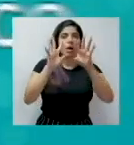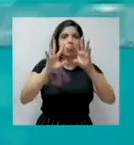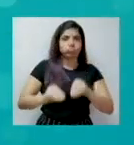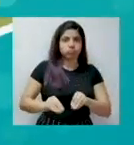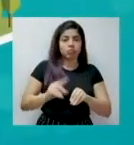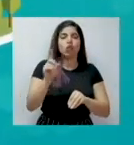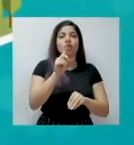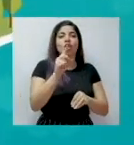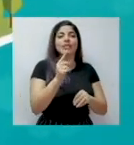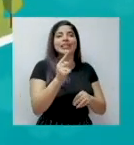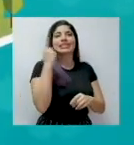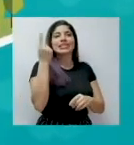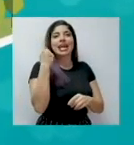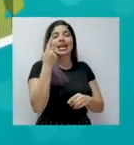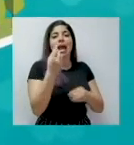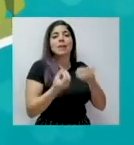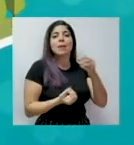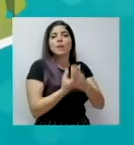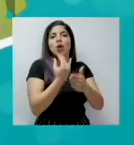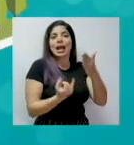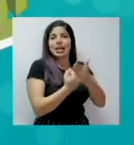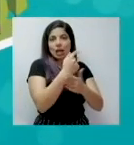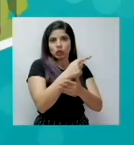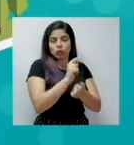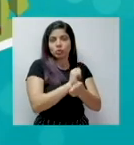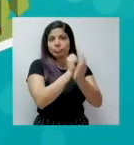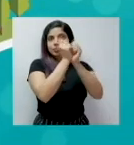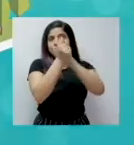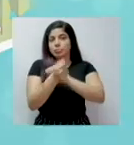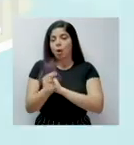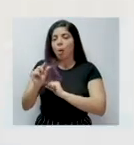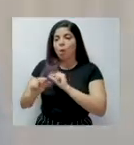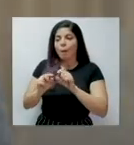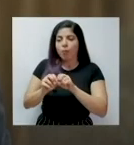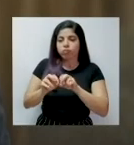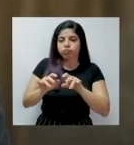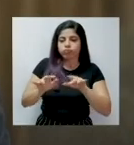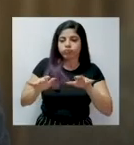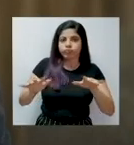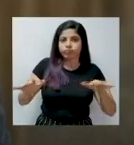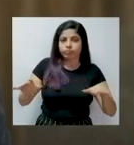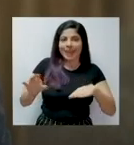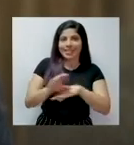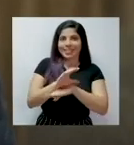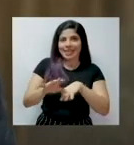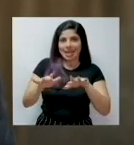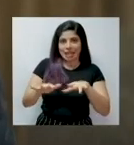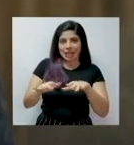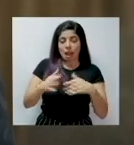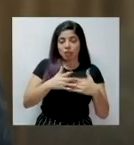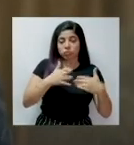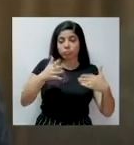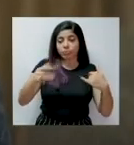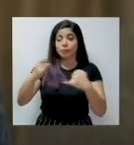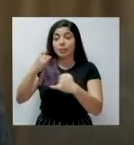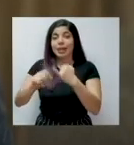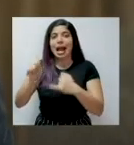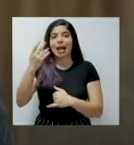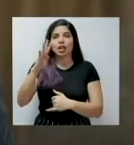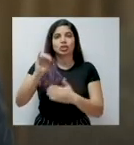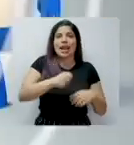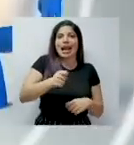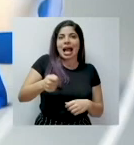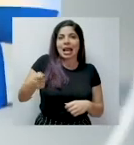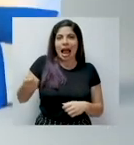analógico de las transmisiones que se realizan desde el volcán Irasú y poco a poco iniciará el encendido digital en el resto del país hasta el 14 de agosto del